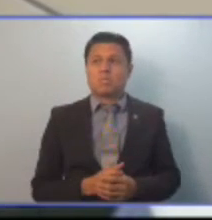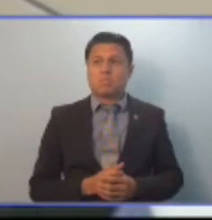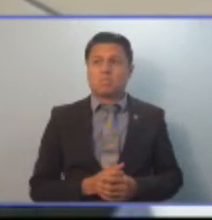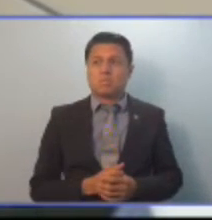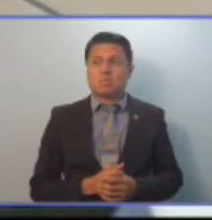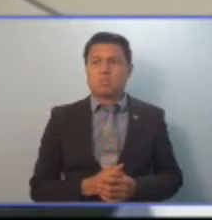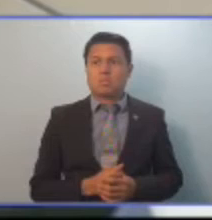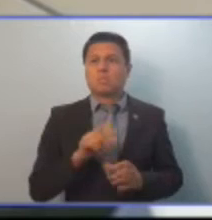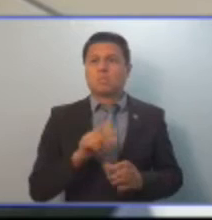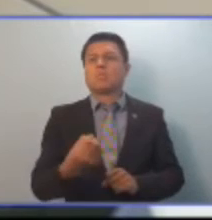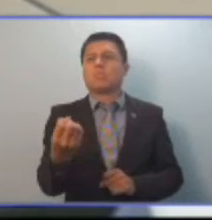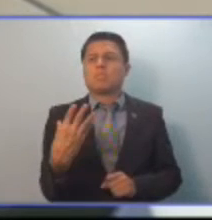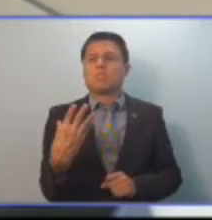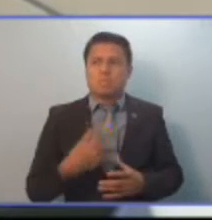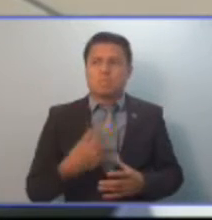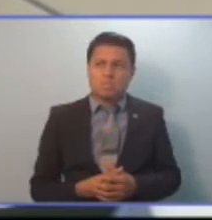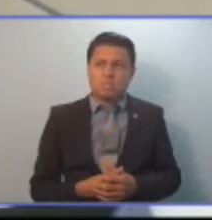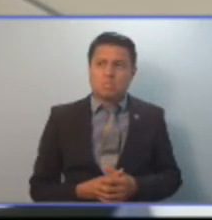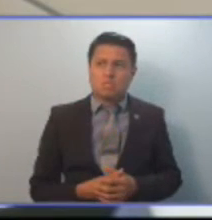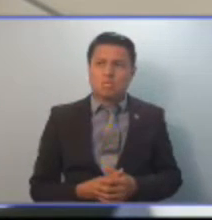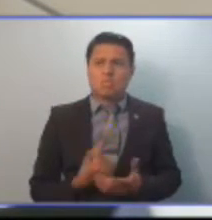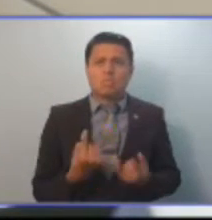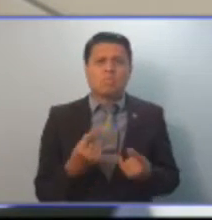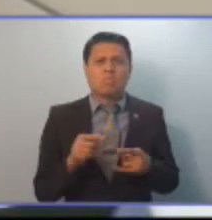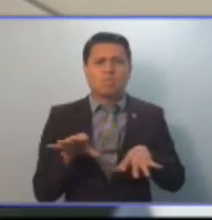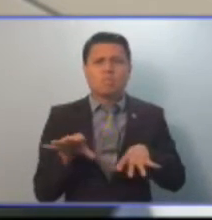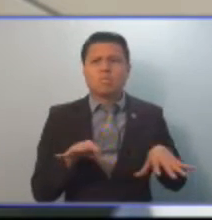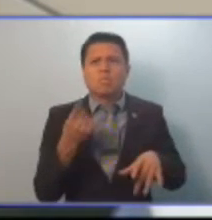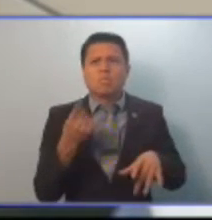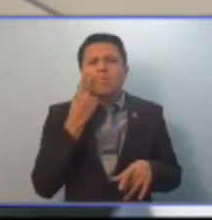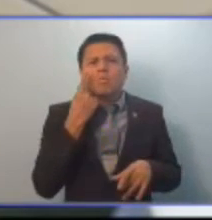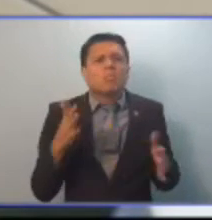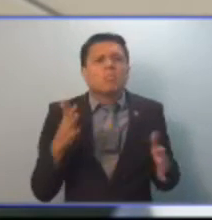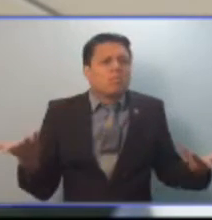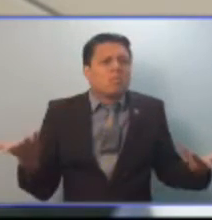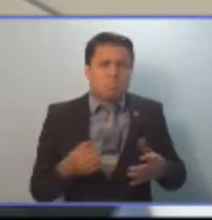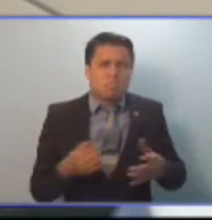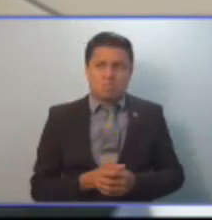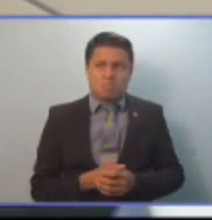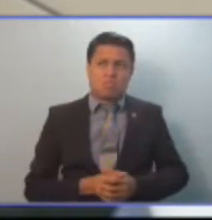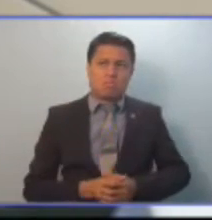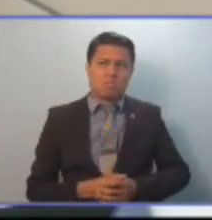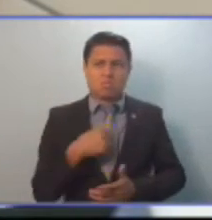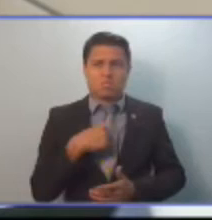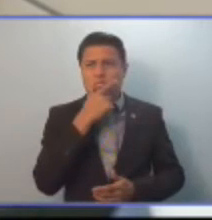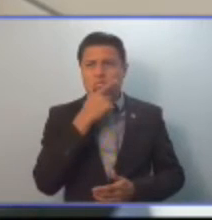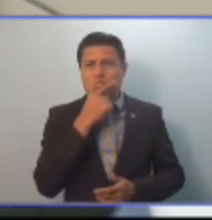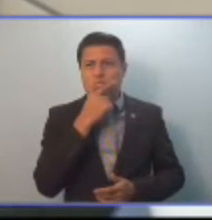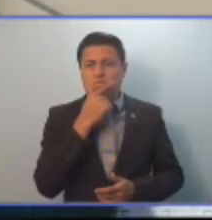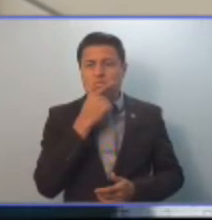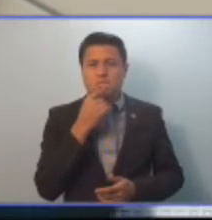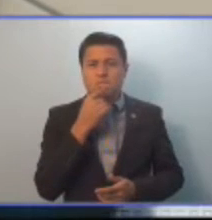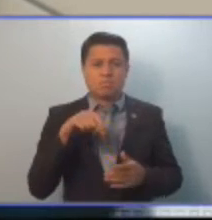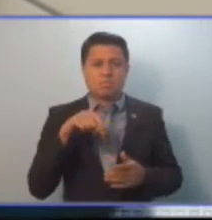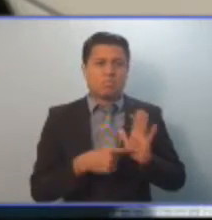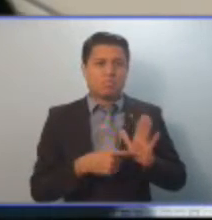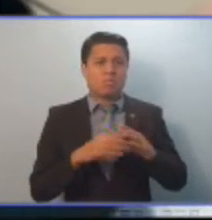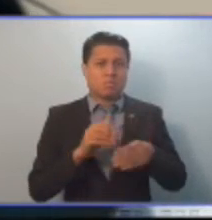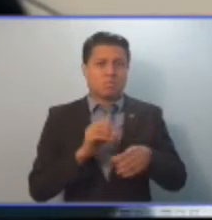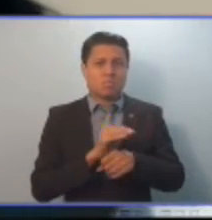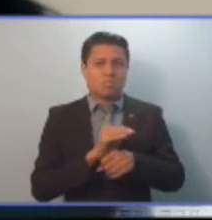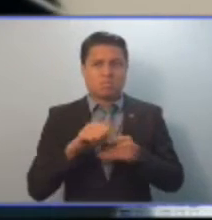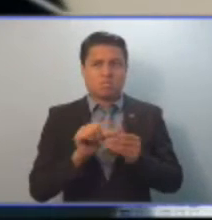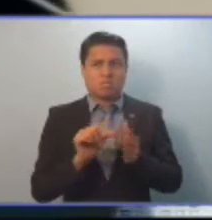¿Me podría decir en qué departamento, o sea, dónde fue? Porque me parece que fue asesor jurídico de la Asamblea, con quién